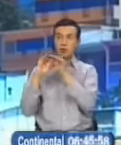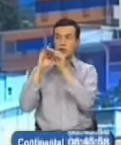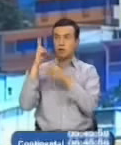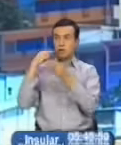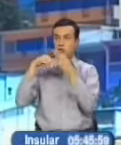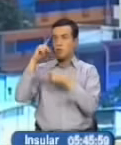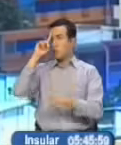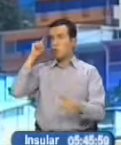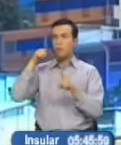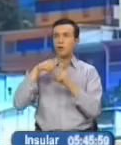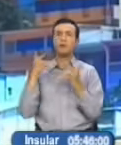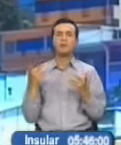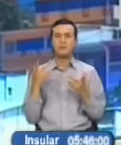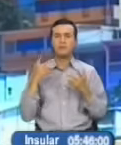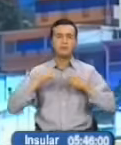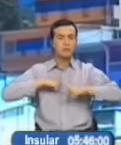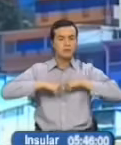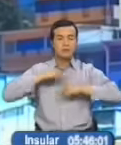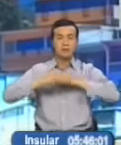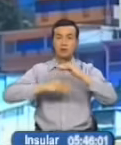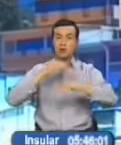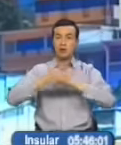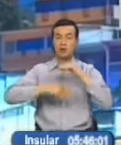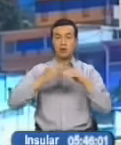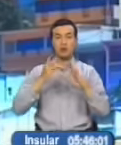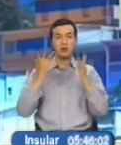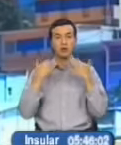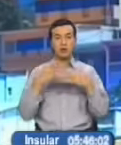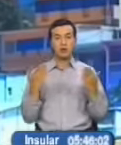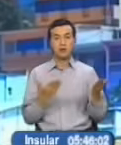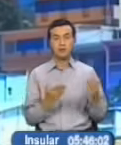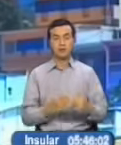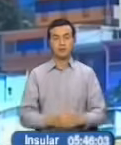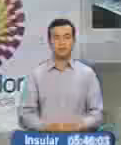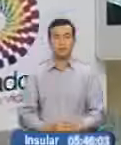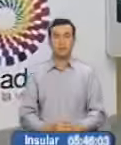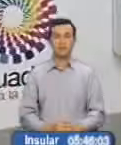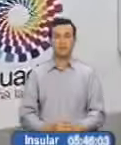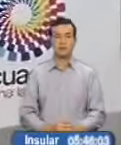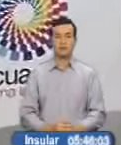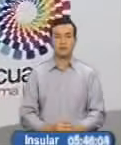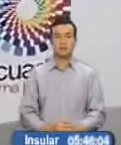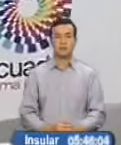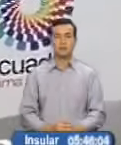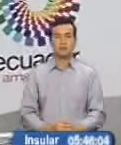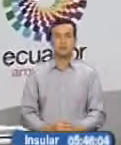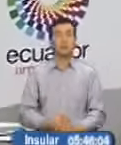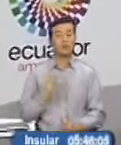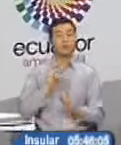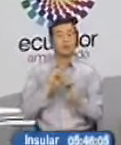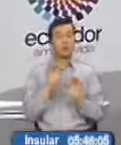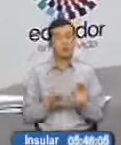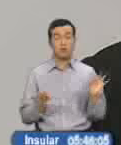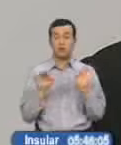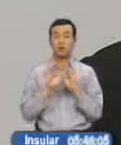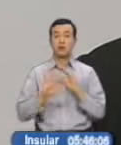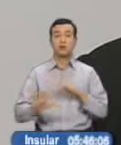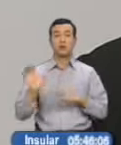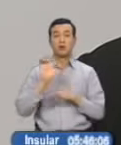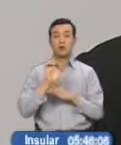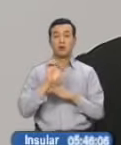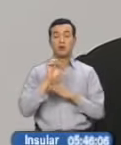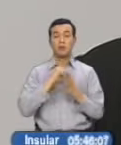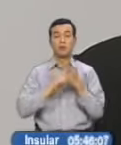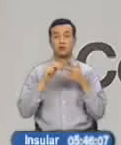propósito de acelerar los pasos que permitan la suscripción definitiva. Como un hito para nuestro país, calificó Juan